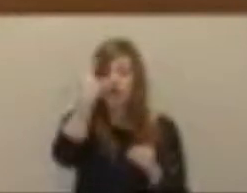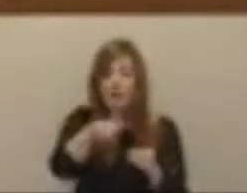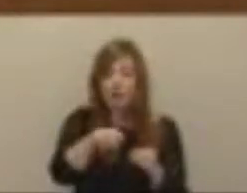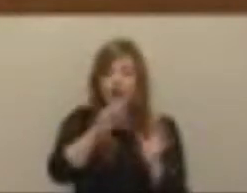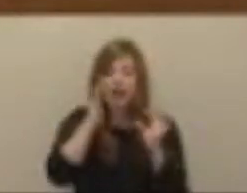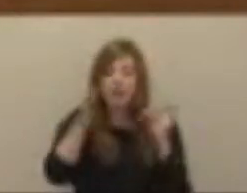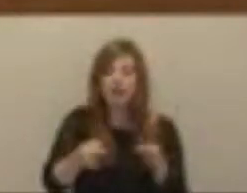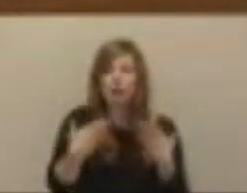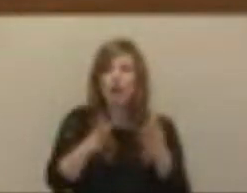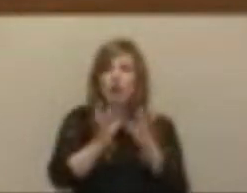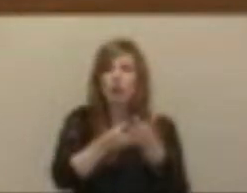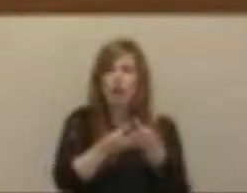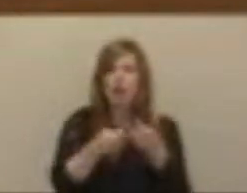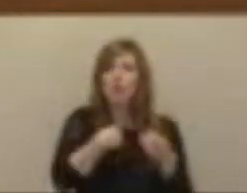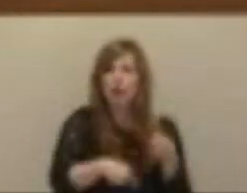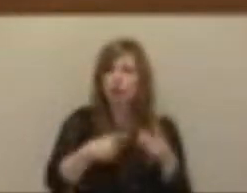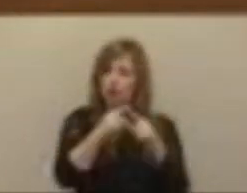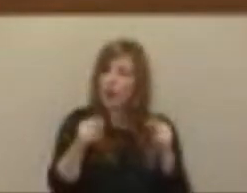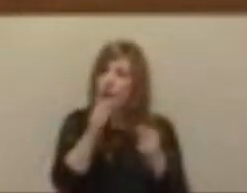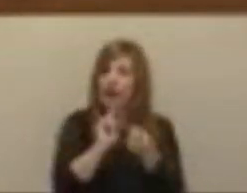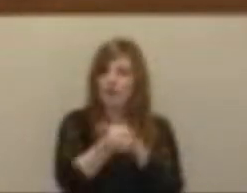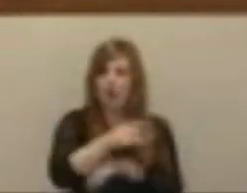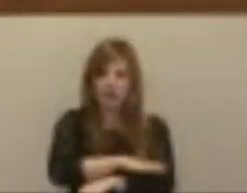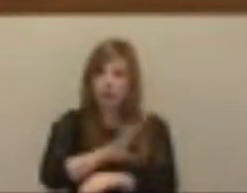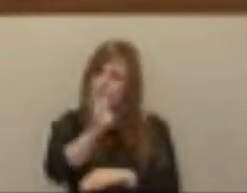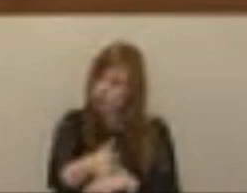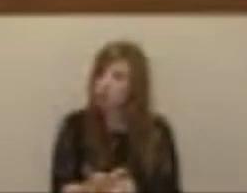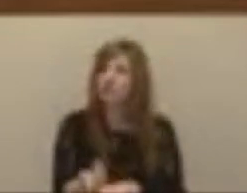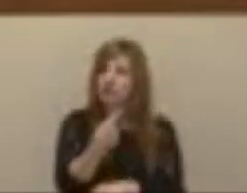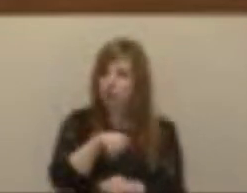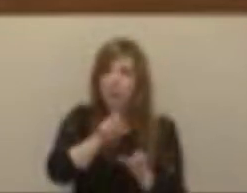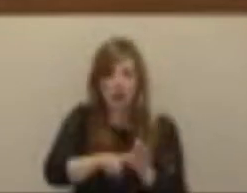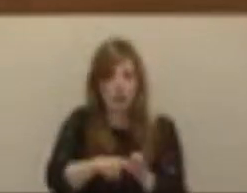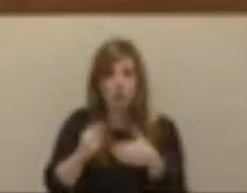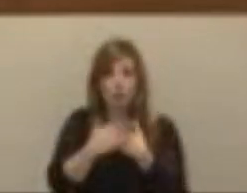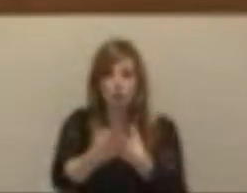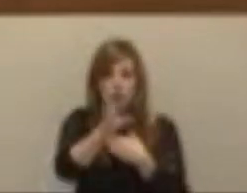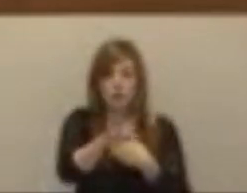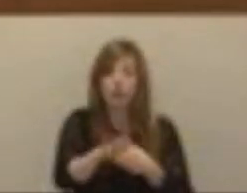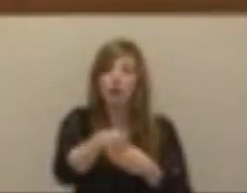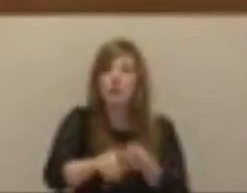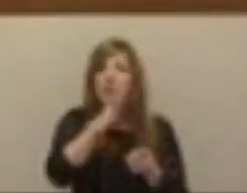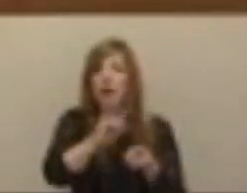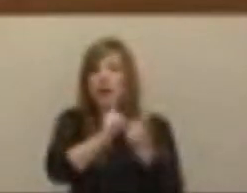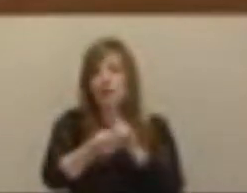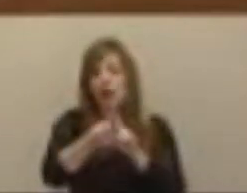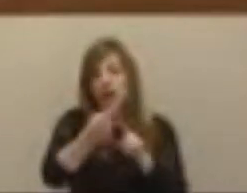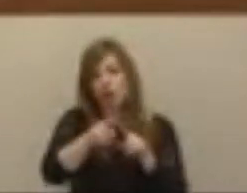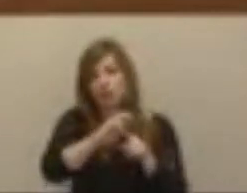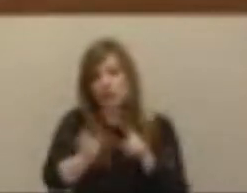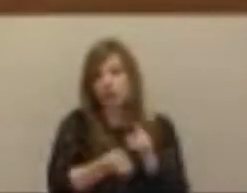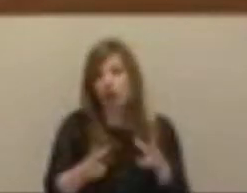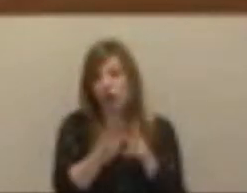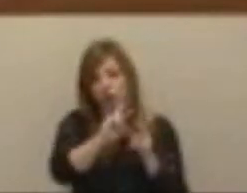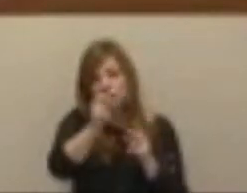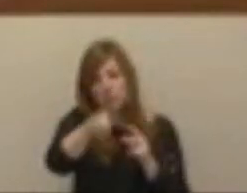Cuenten con el Grupo Parlamentario de Podemos Asturias para cambiar la Administración. Cuenten con ello. Al igual que para intentar cambiar en otros aspectos sociales. Pero, desde luego,